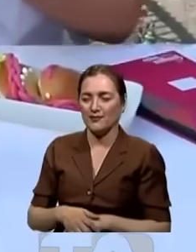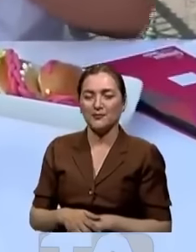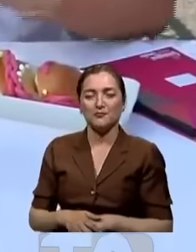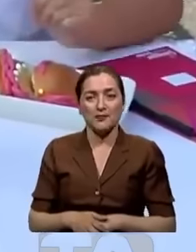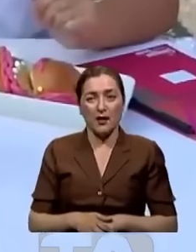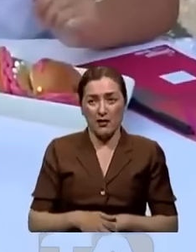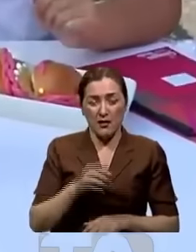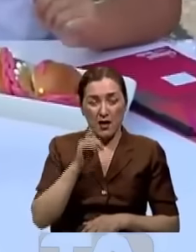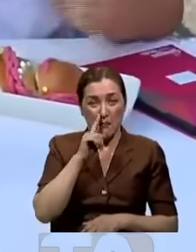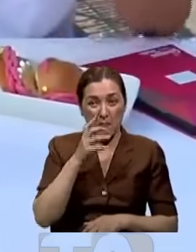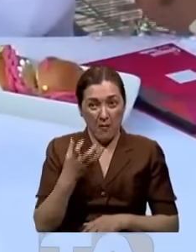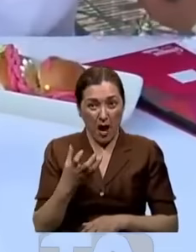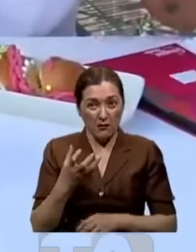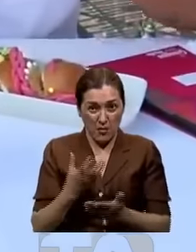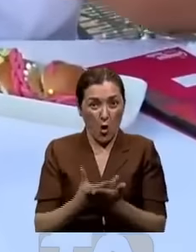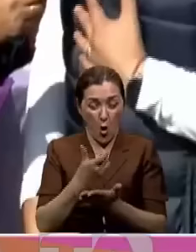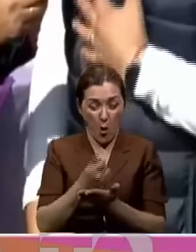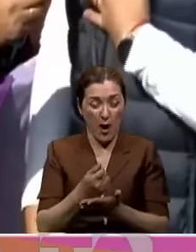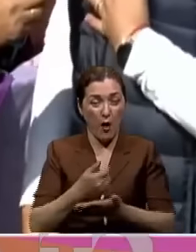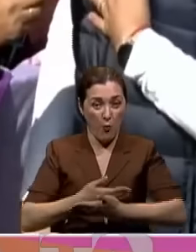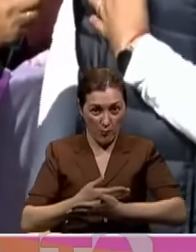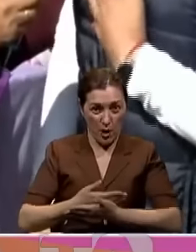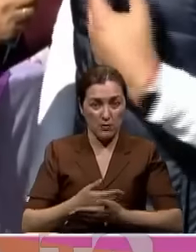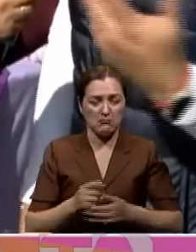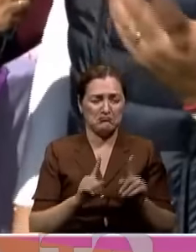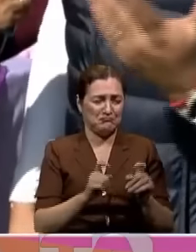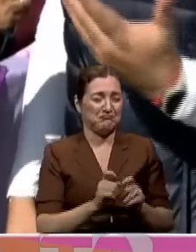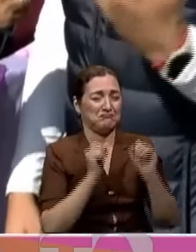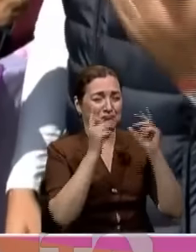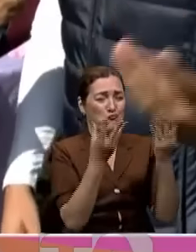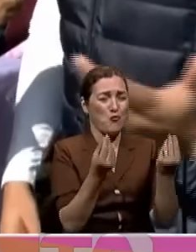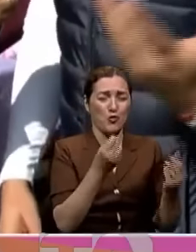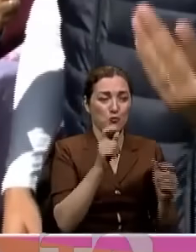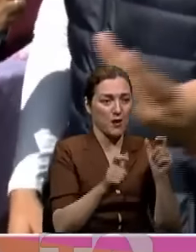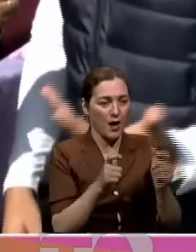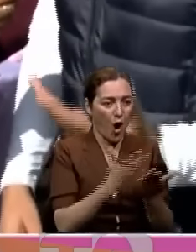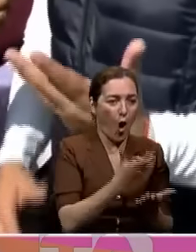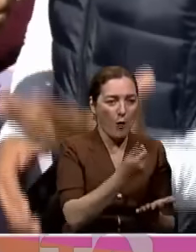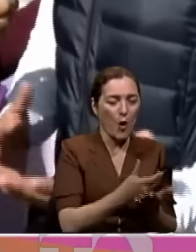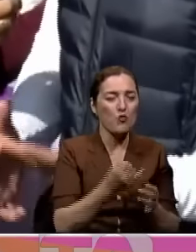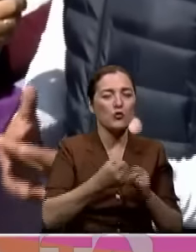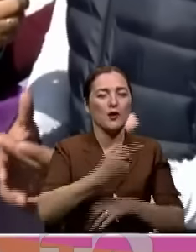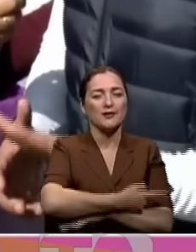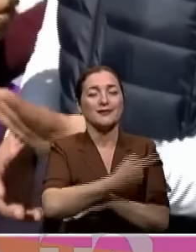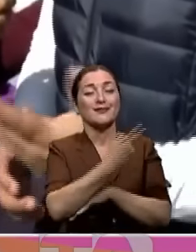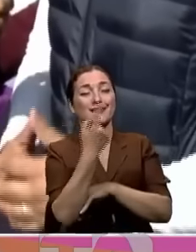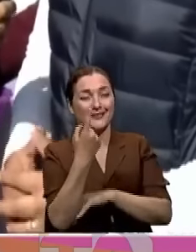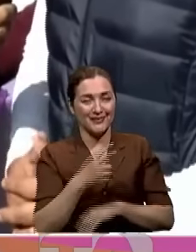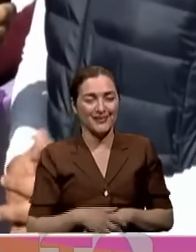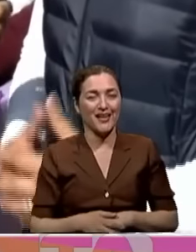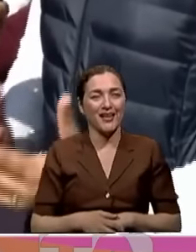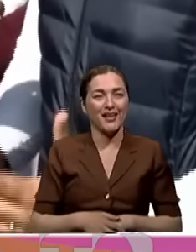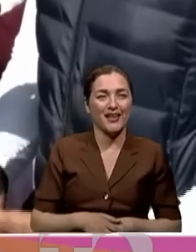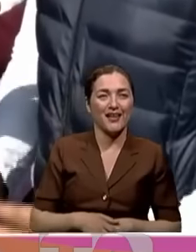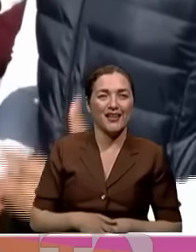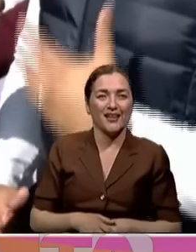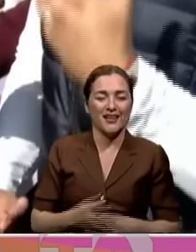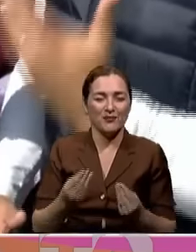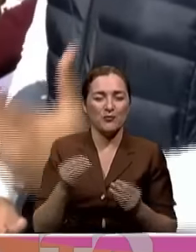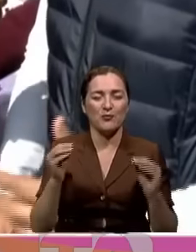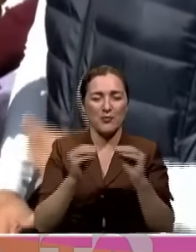Sí, realmente hemos tenido algunos pedidos. Estamos gratamente sorprendidos porque en estos últimos días, después de este anuncio, tuvimos